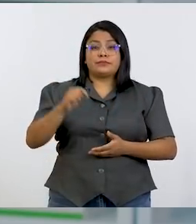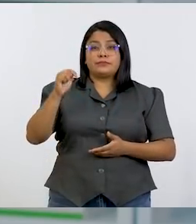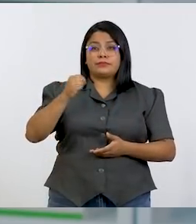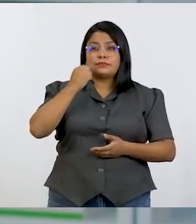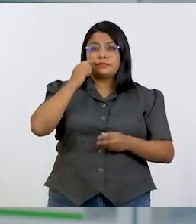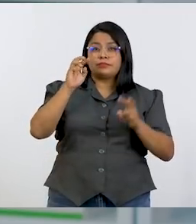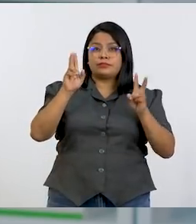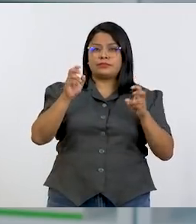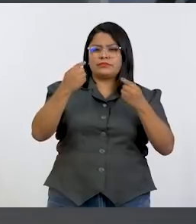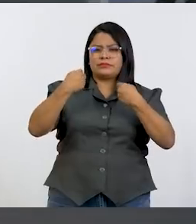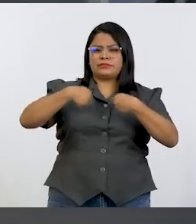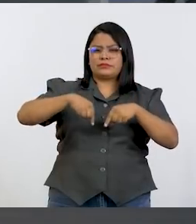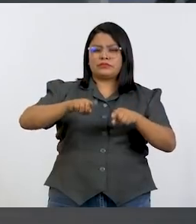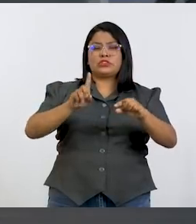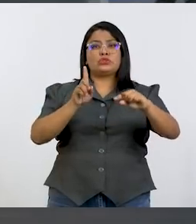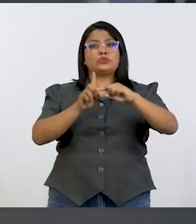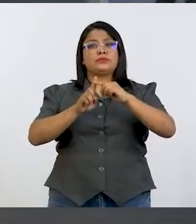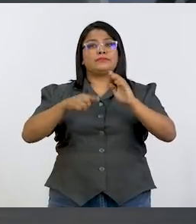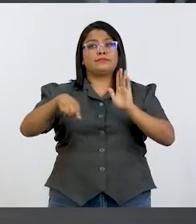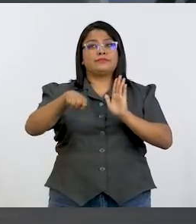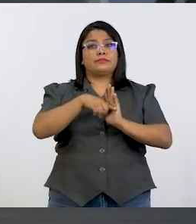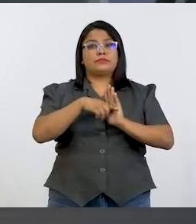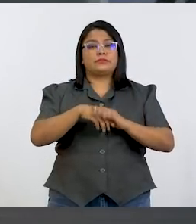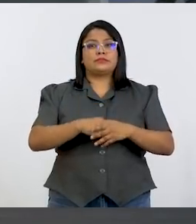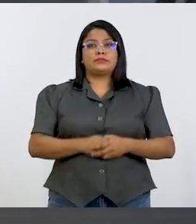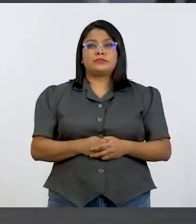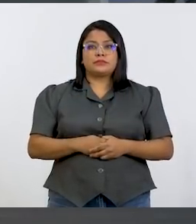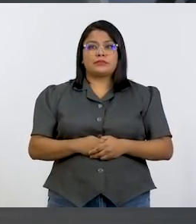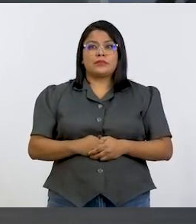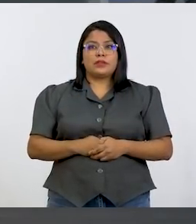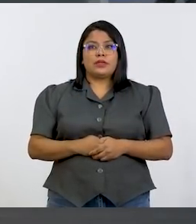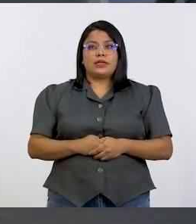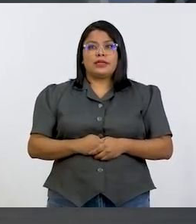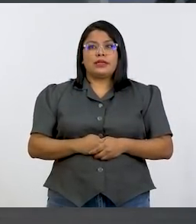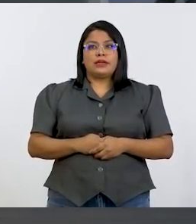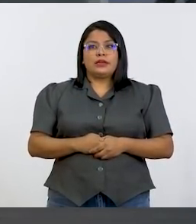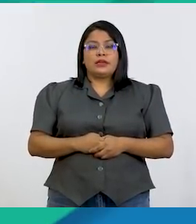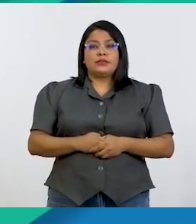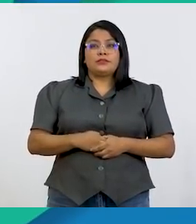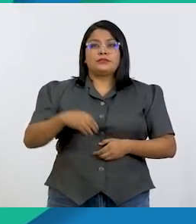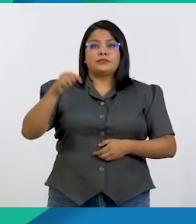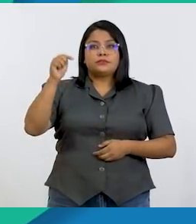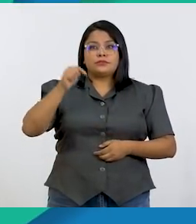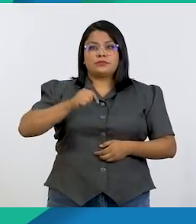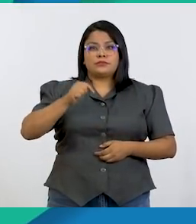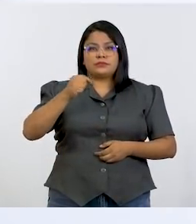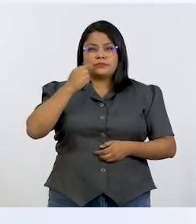complemento. Ahora hablaremos un poco sobre la secuencia de la suma y la resta.